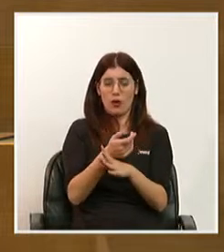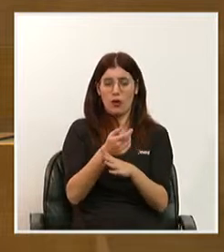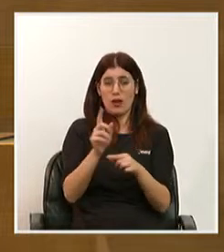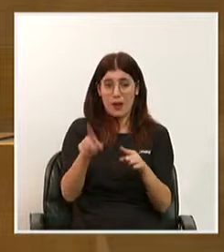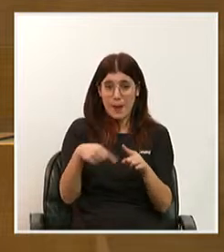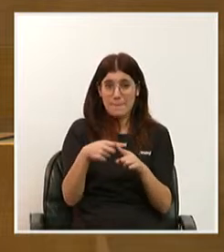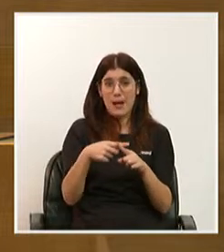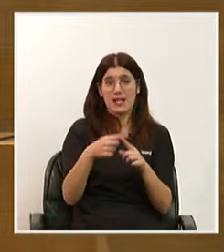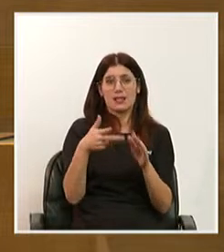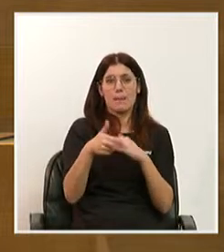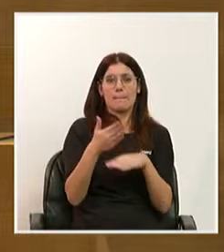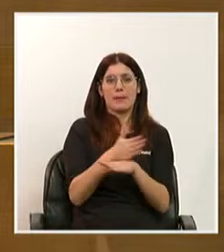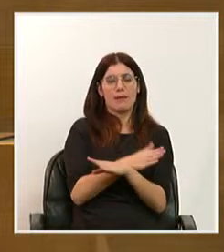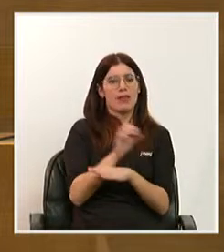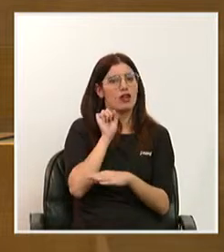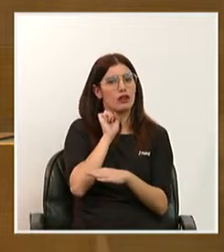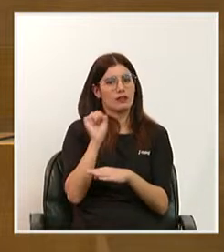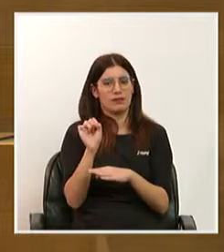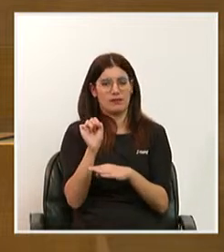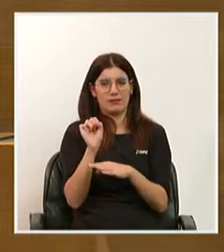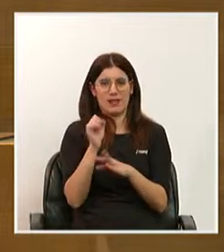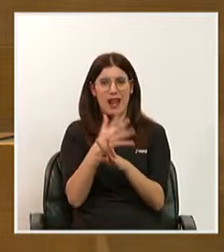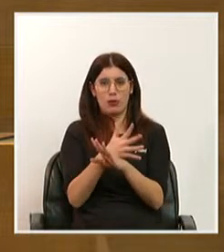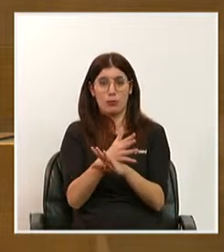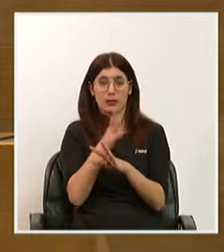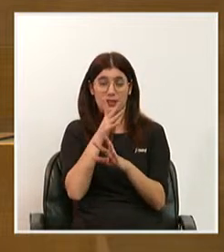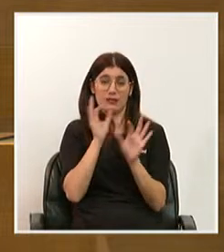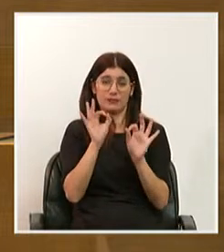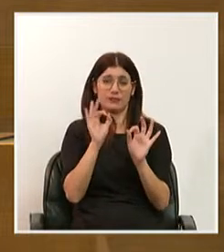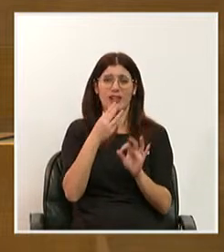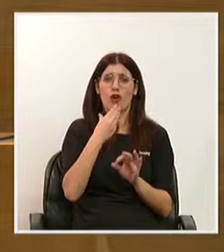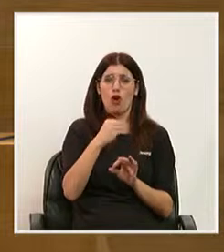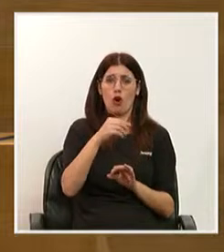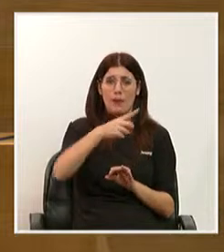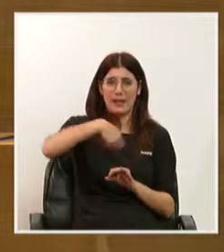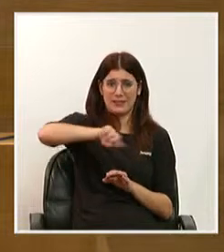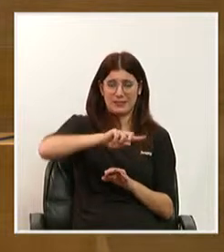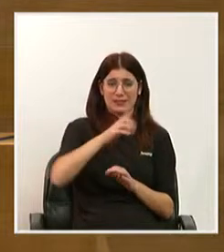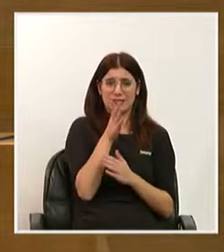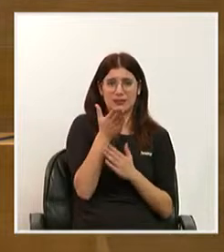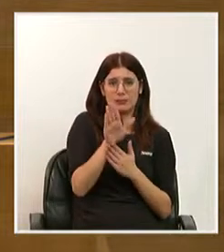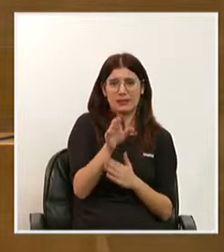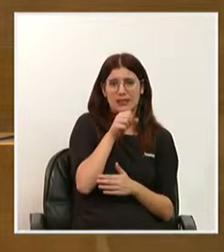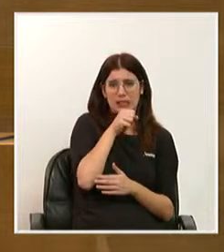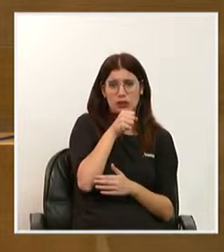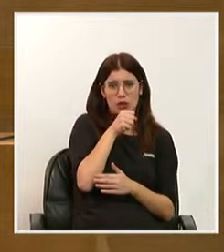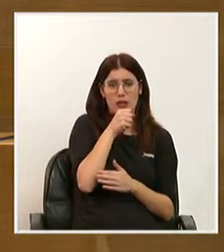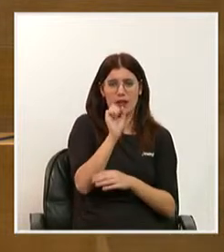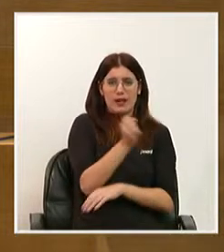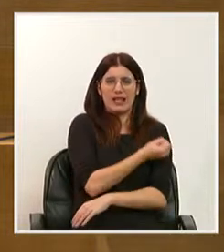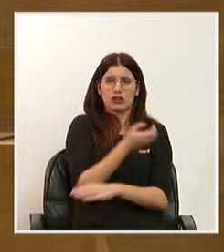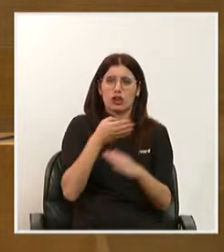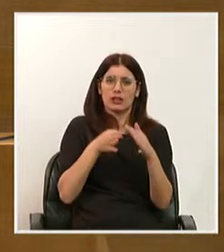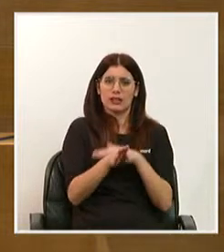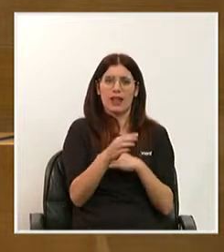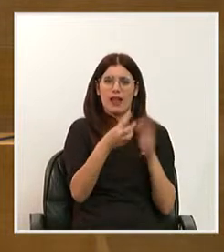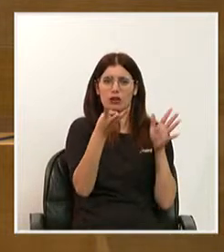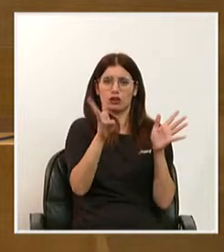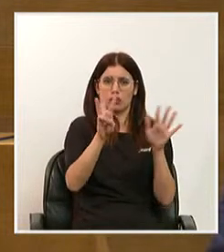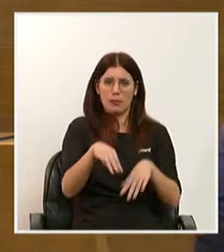la ludopatía en especial entre los más jóvenes presentada por el grupo parlamentario sociala registro de entrada